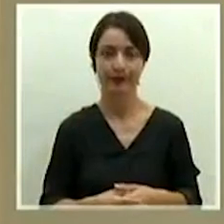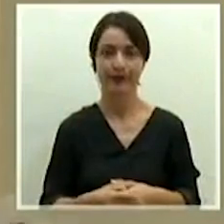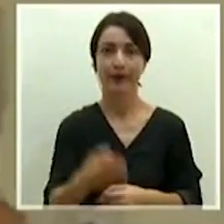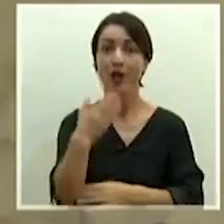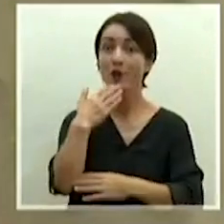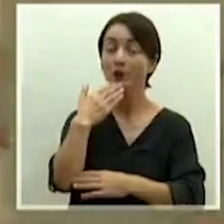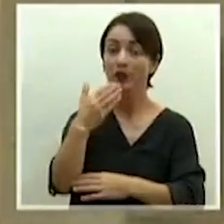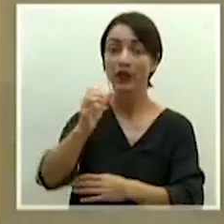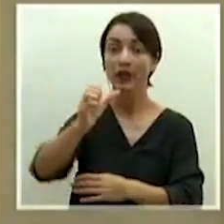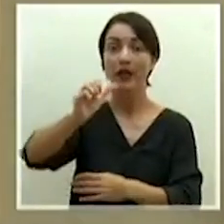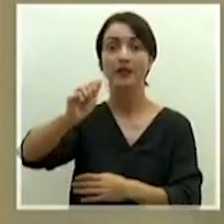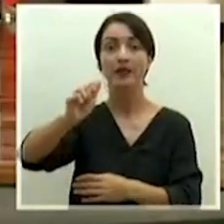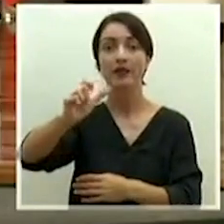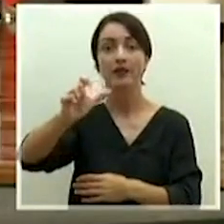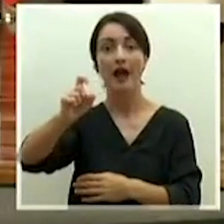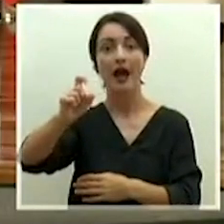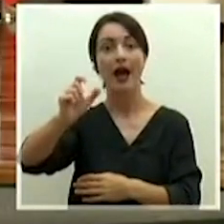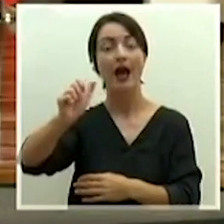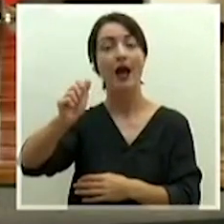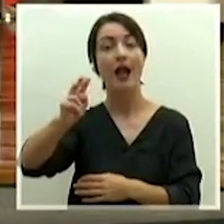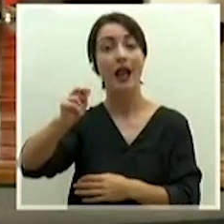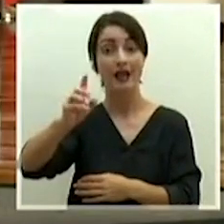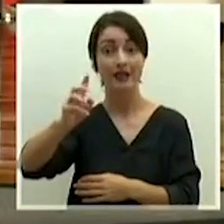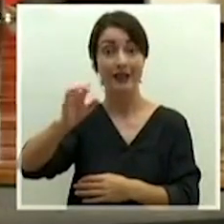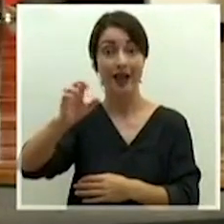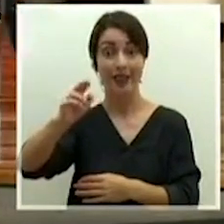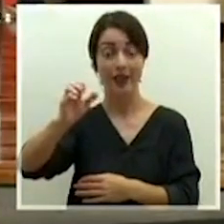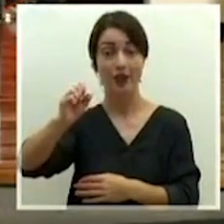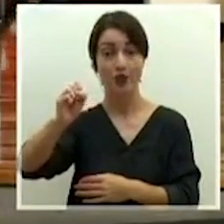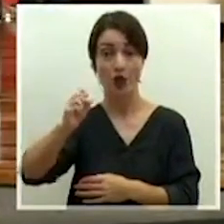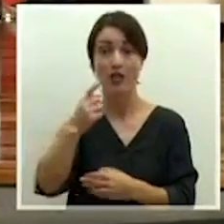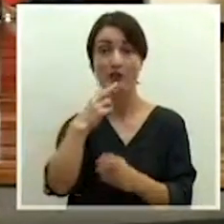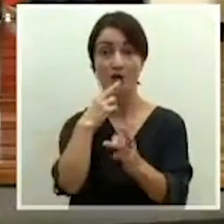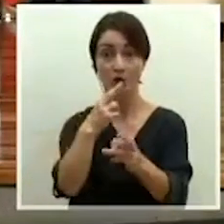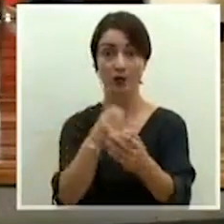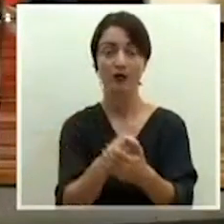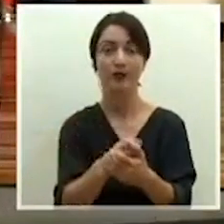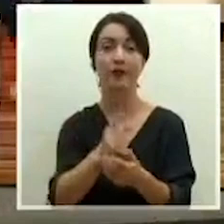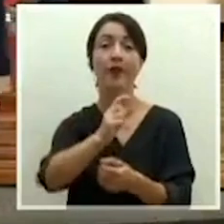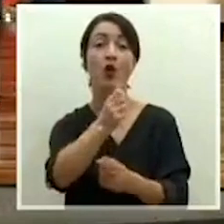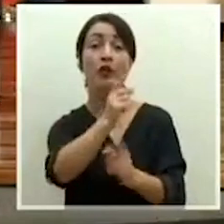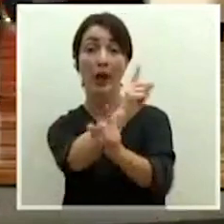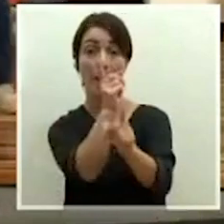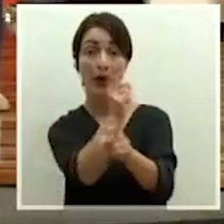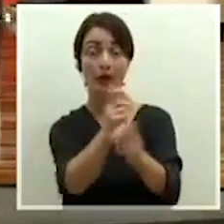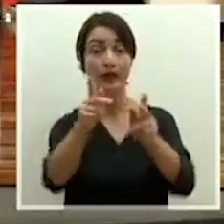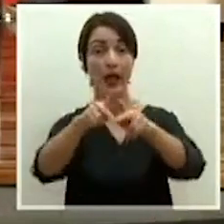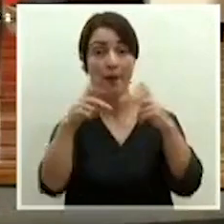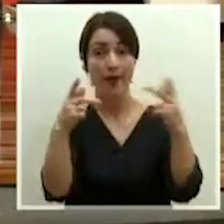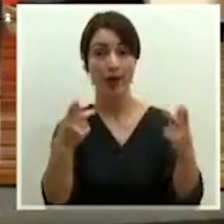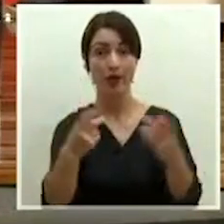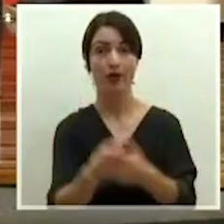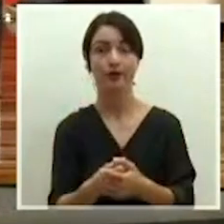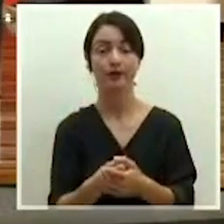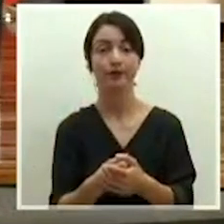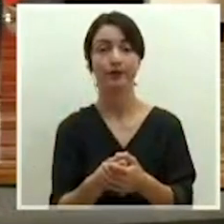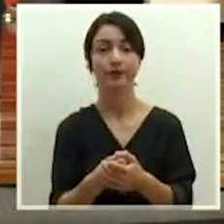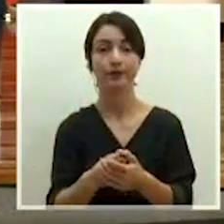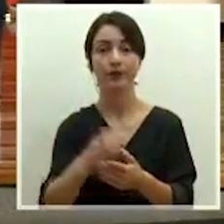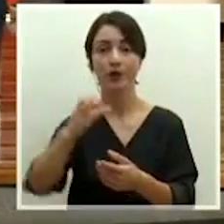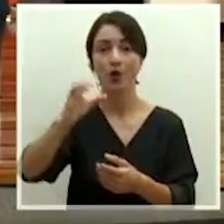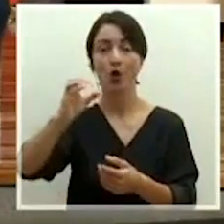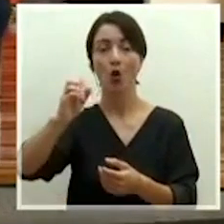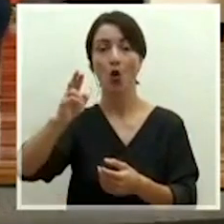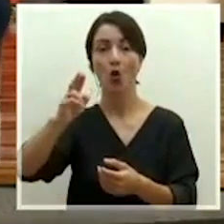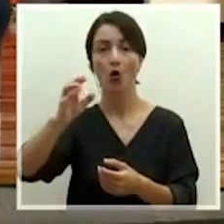al señor Alexander Solís por su respuesta. La siguiente consulta la realiza el periódico El Coronadeño para el